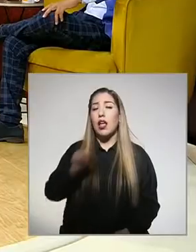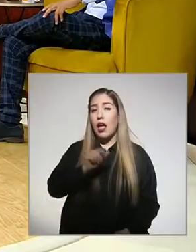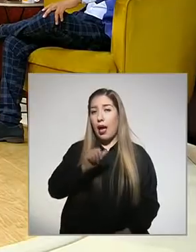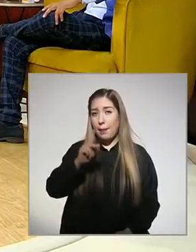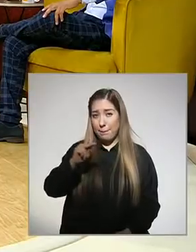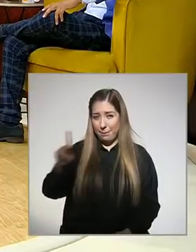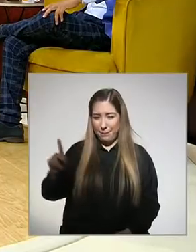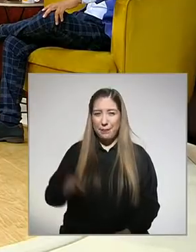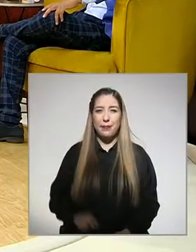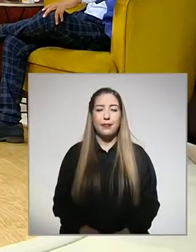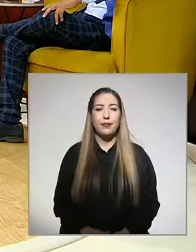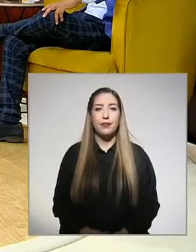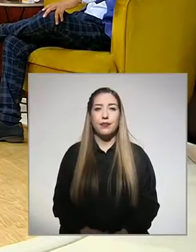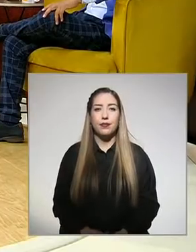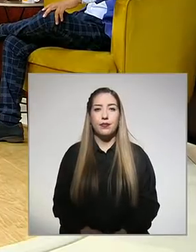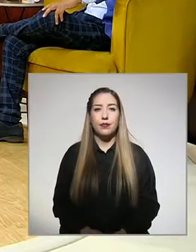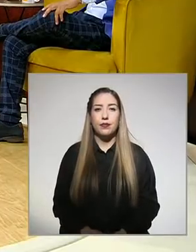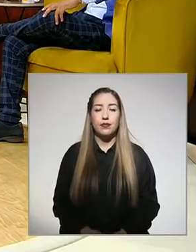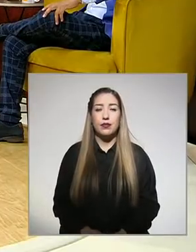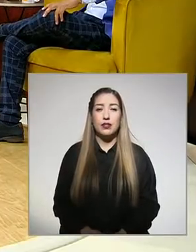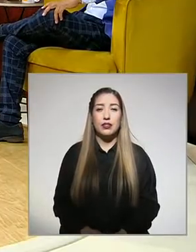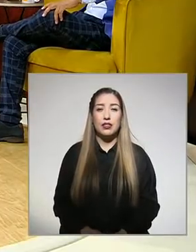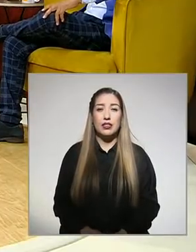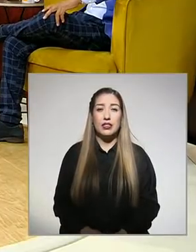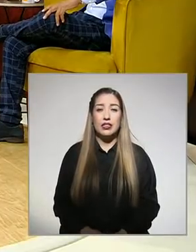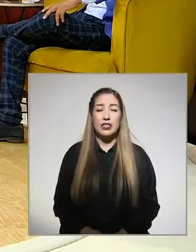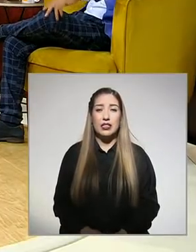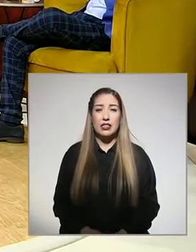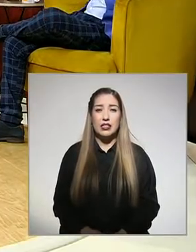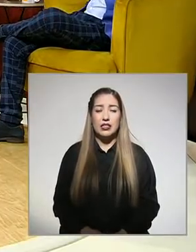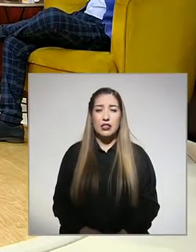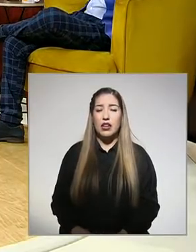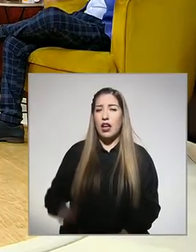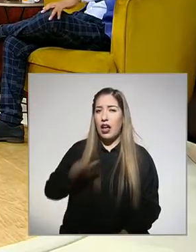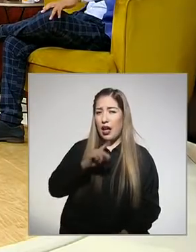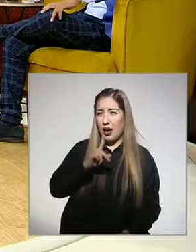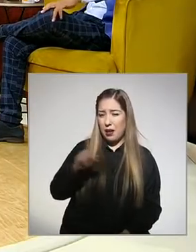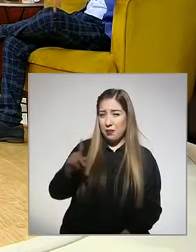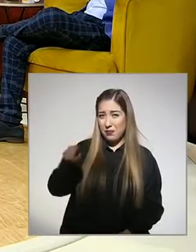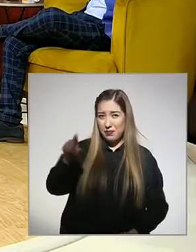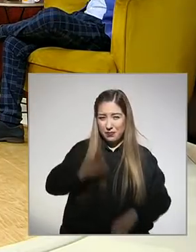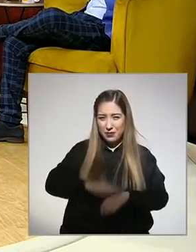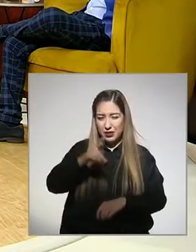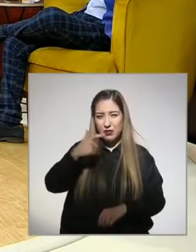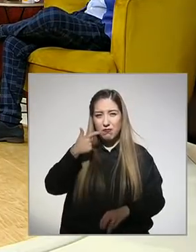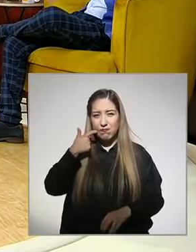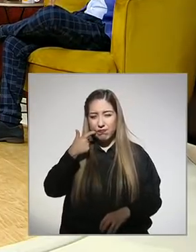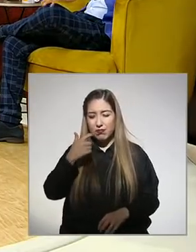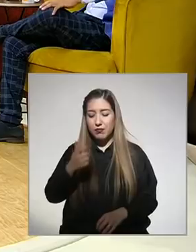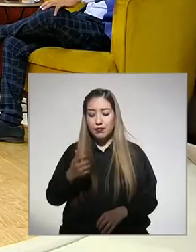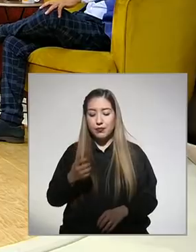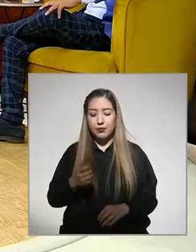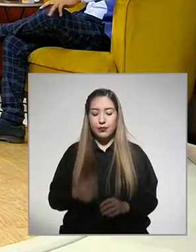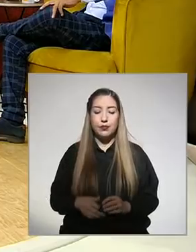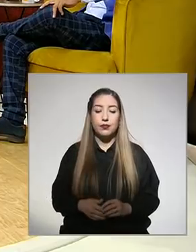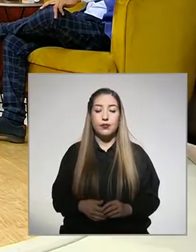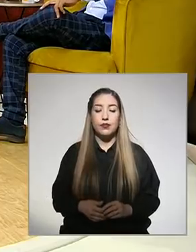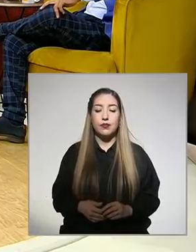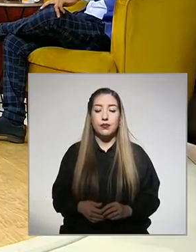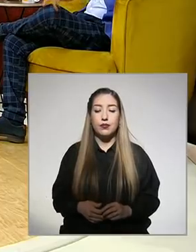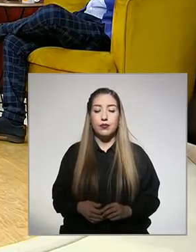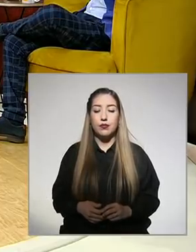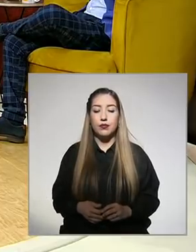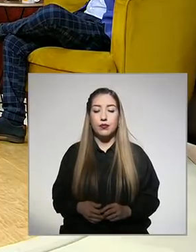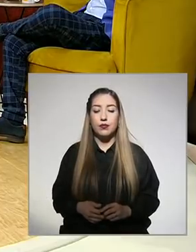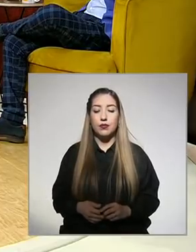Las aplicaciones son las que realmente están generando adicciones. Por eso cuando la niña, el comentario en Facebook o en YouTube, más bien, decían que la niña